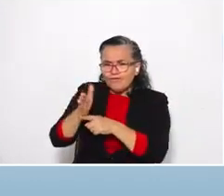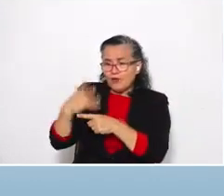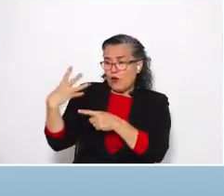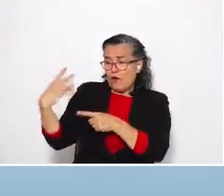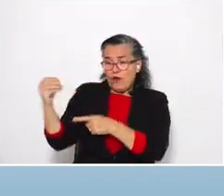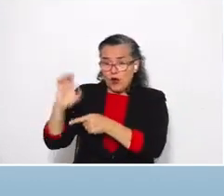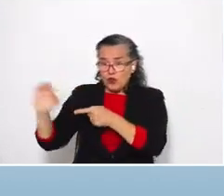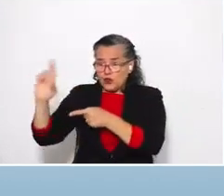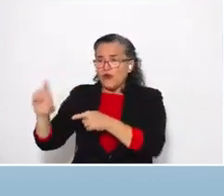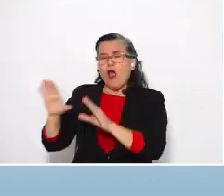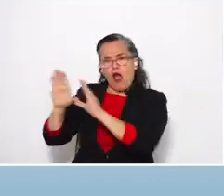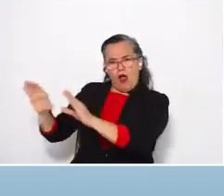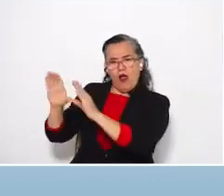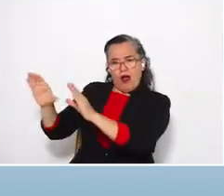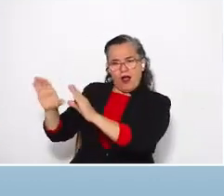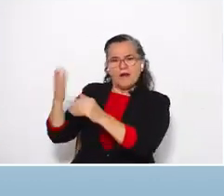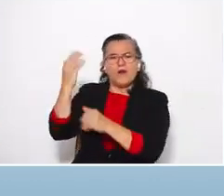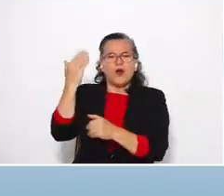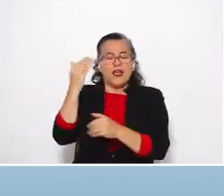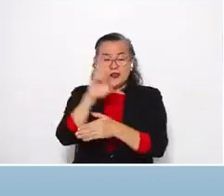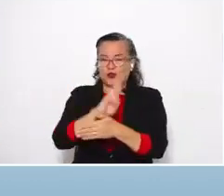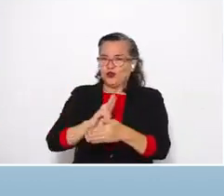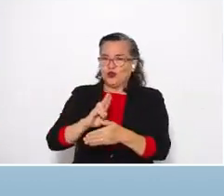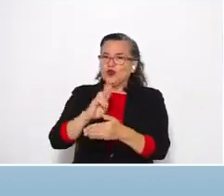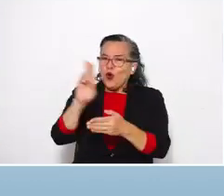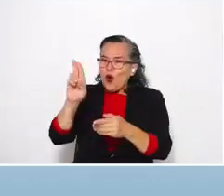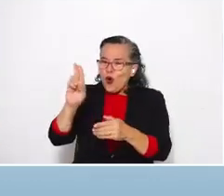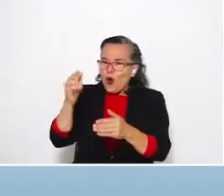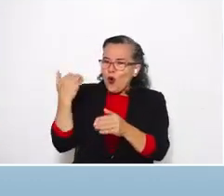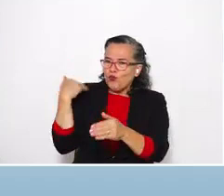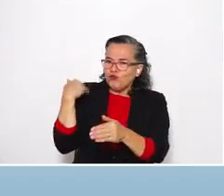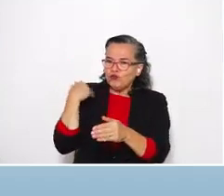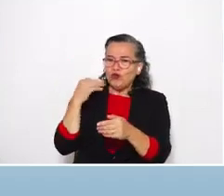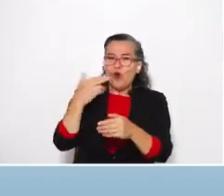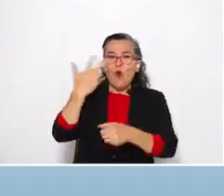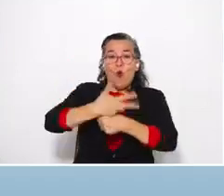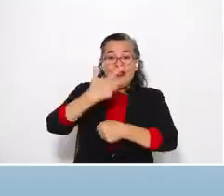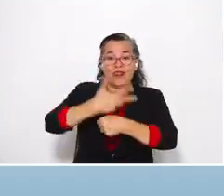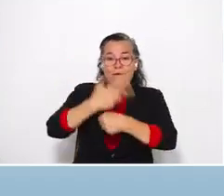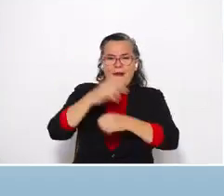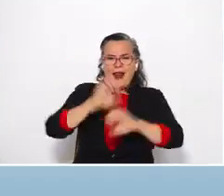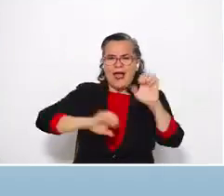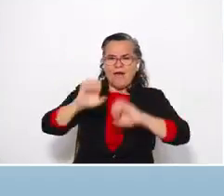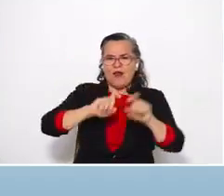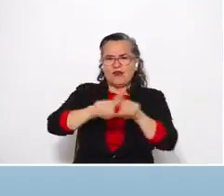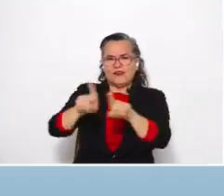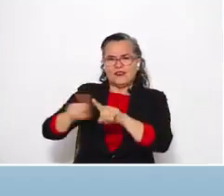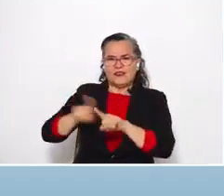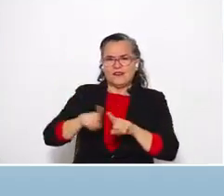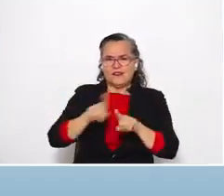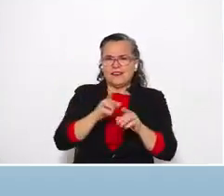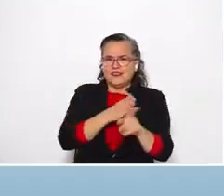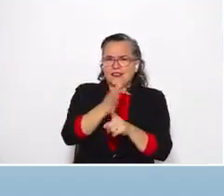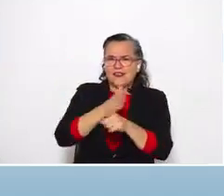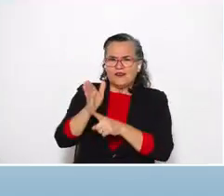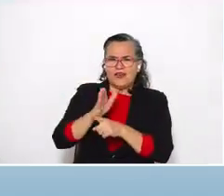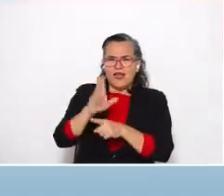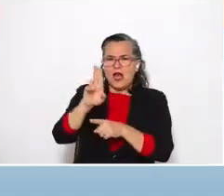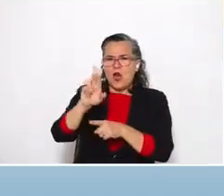Rica. Por solicitud de la Universidad San Carlos de Guatemala, ha evaluado diversas carreras que se imparten en la